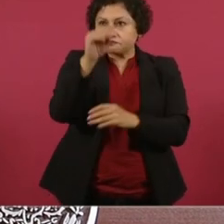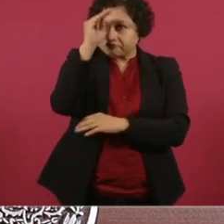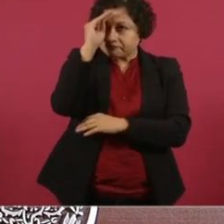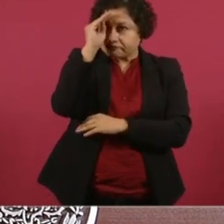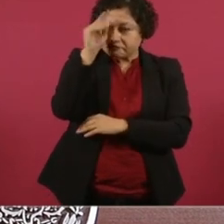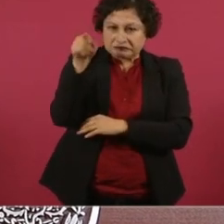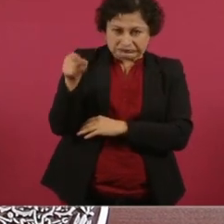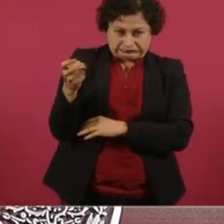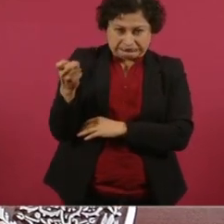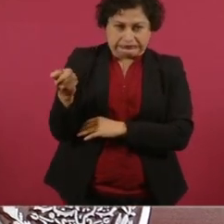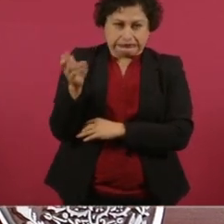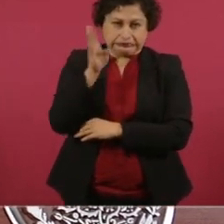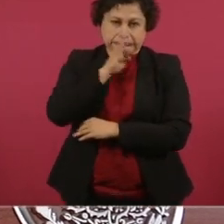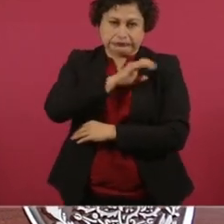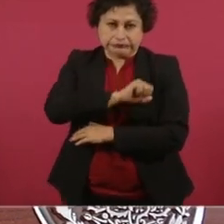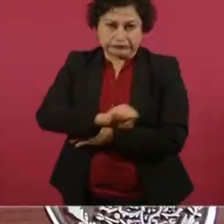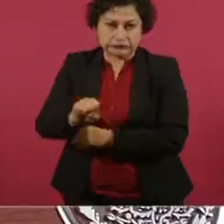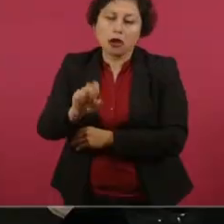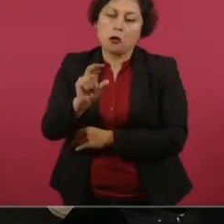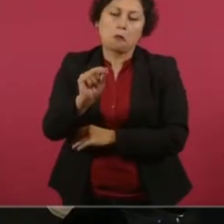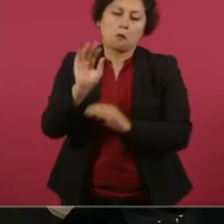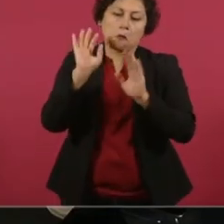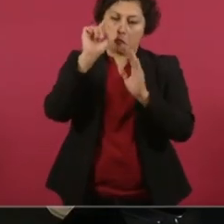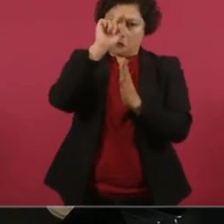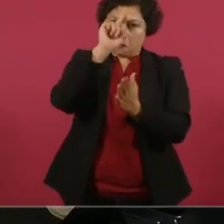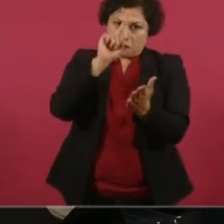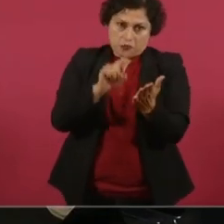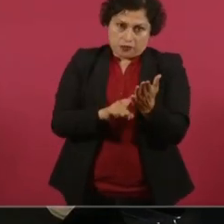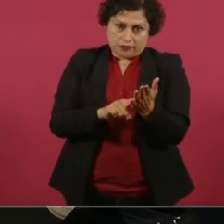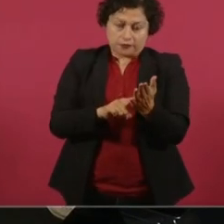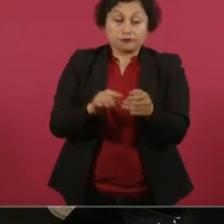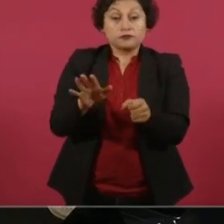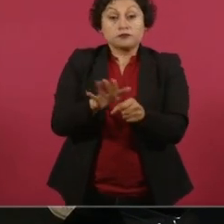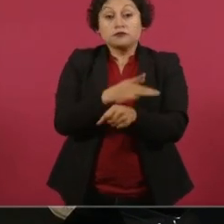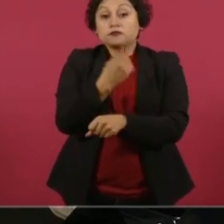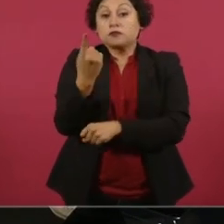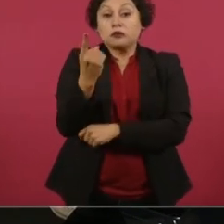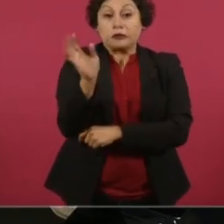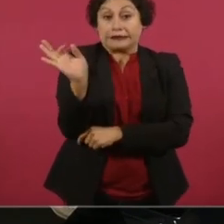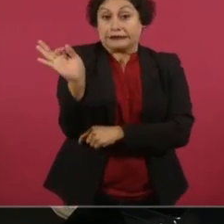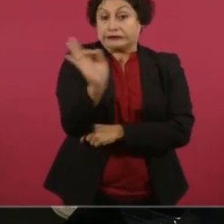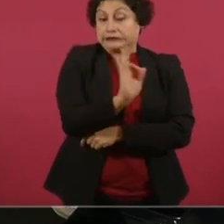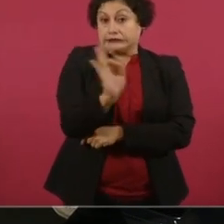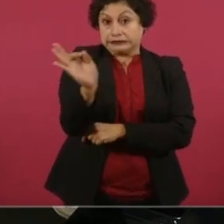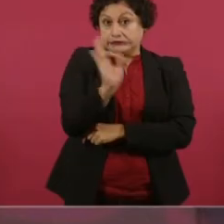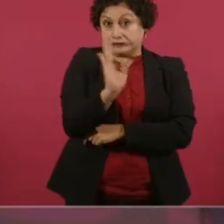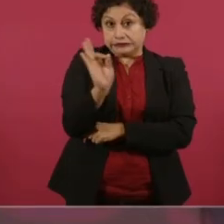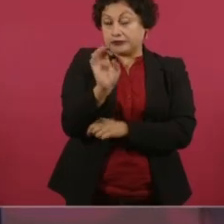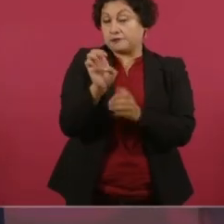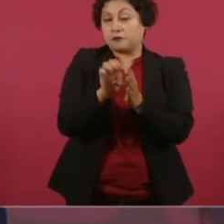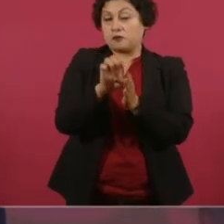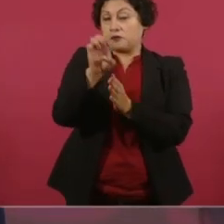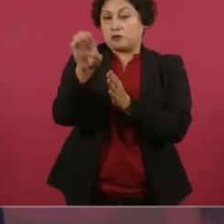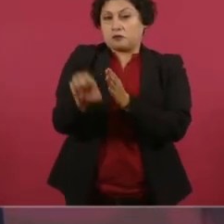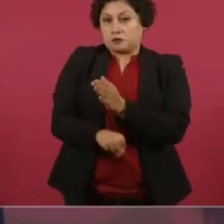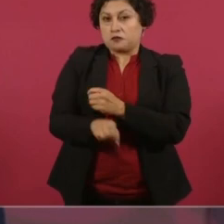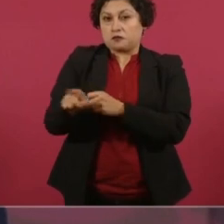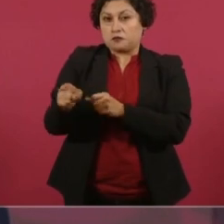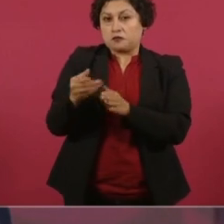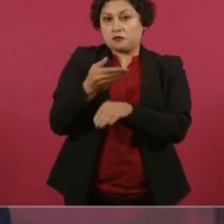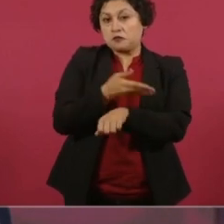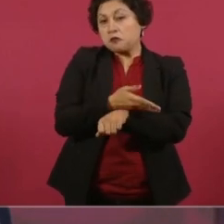y creo que si el ejército entraba, iba a otorgar de inmediato